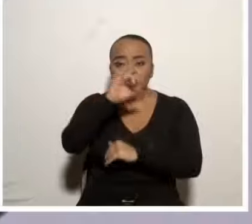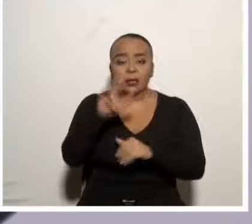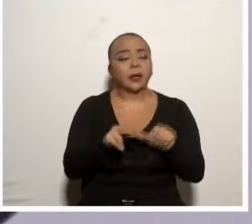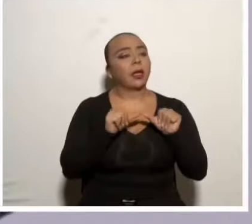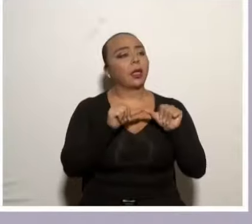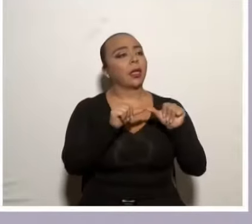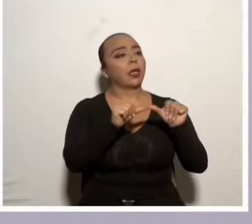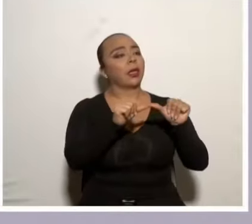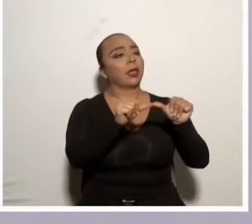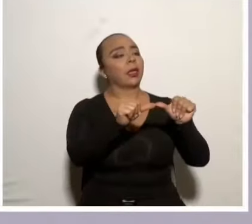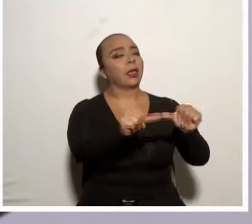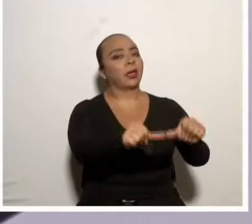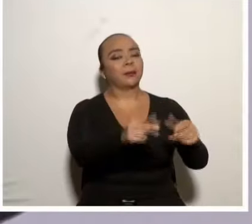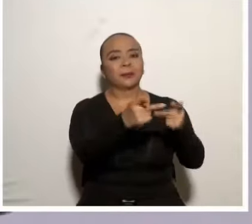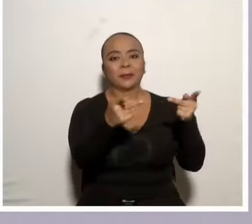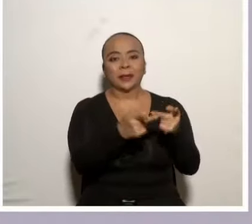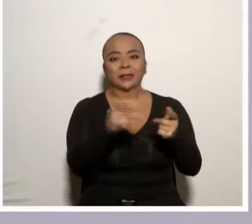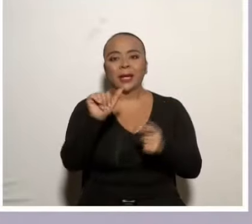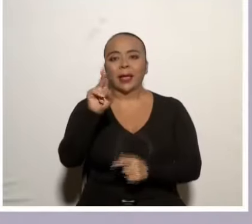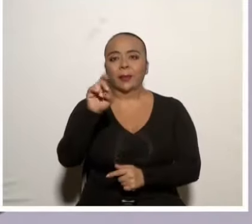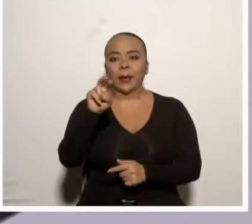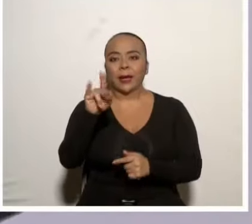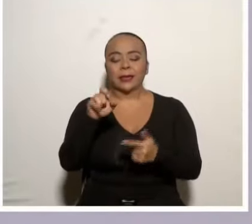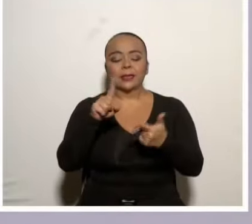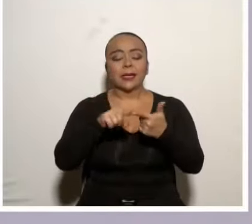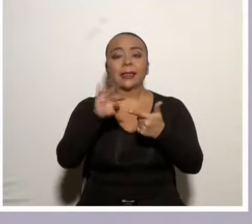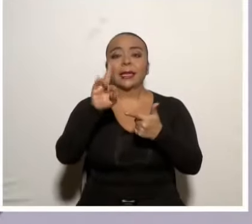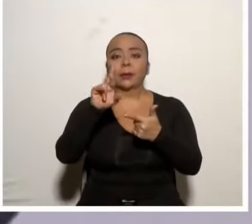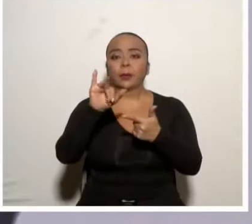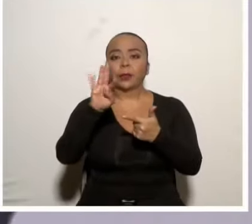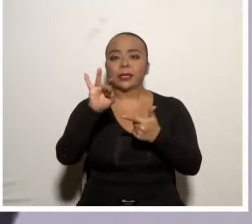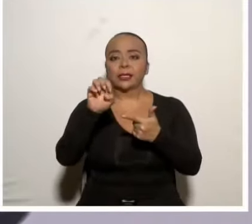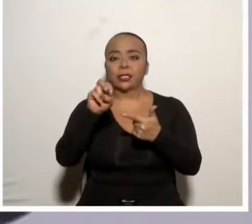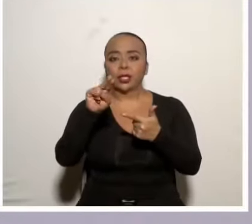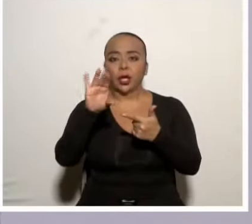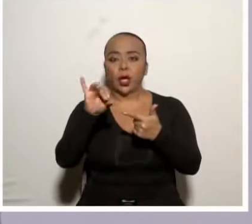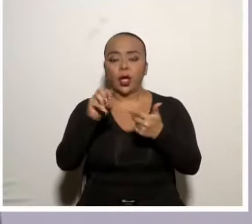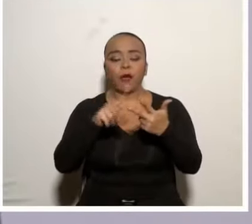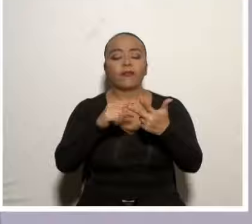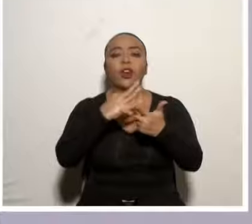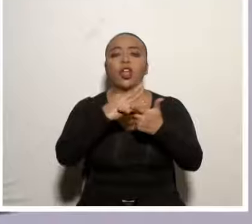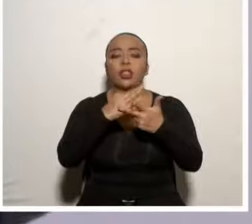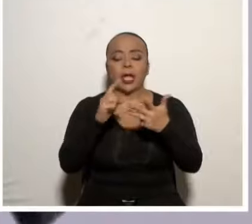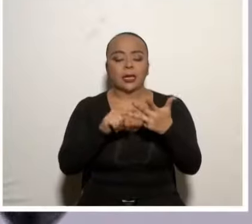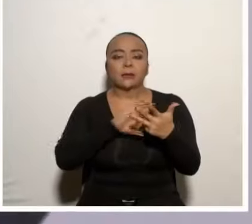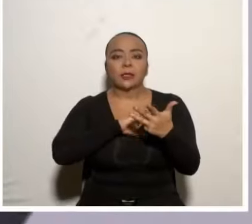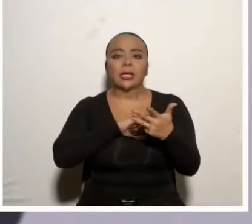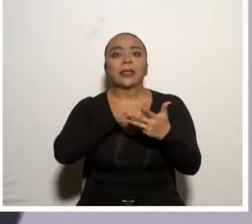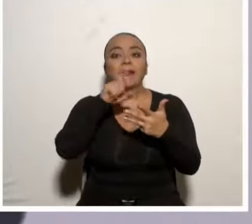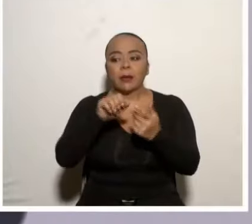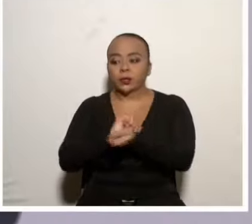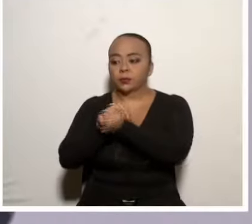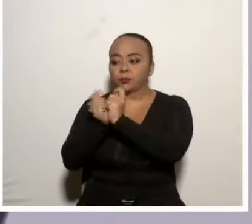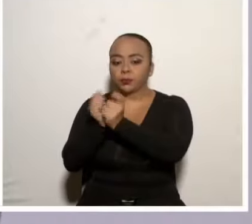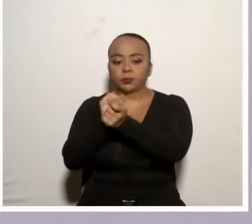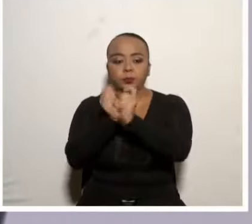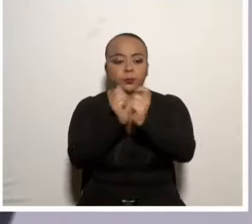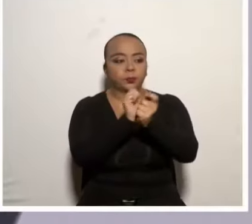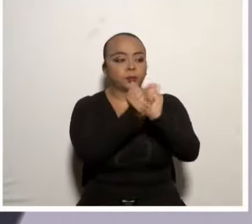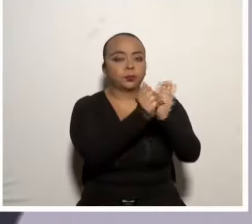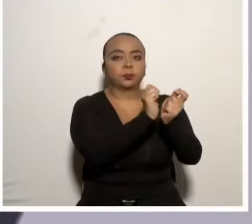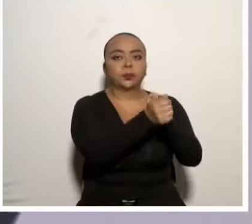en aduanas, en tributación, en las fronteras, en la policía. Hay que dar rotación a esos